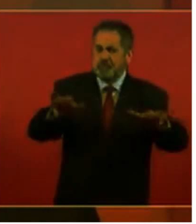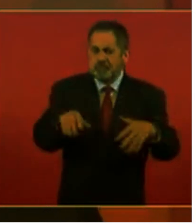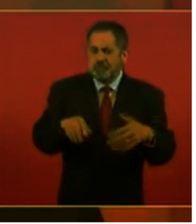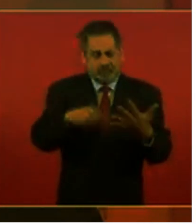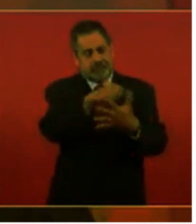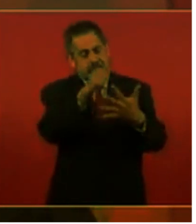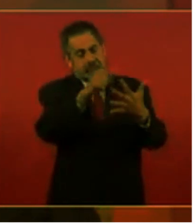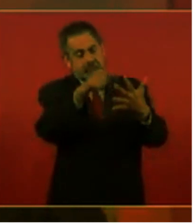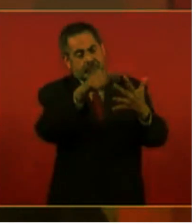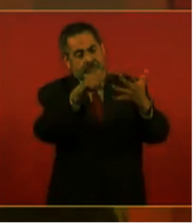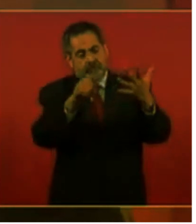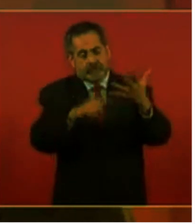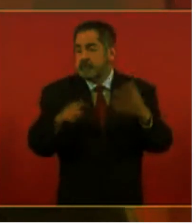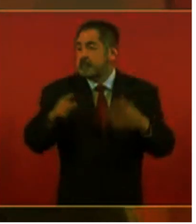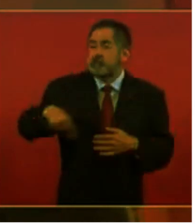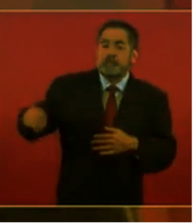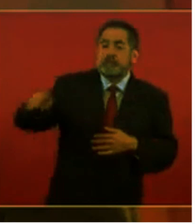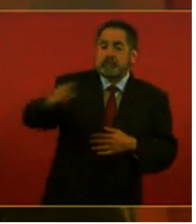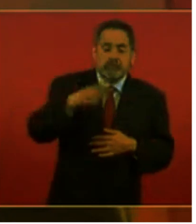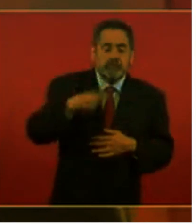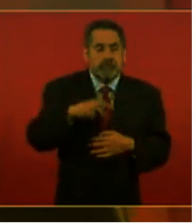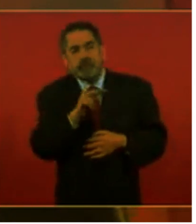y se